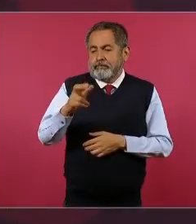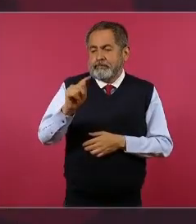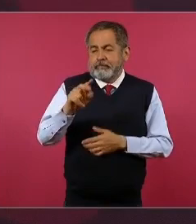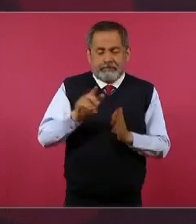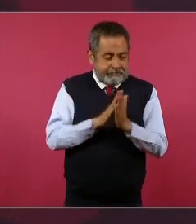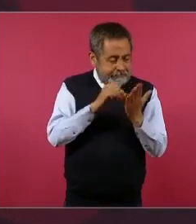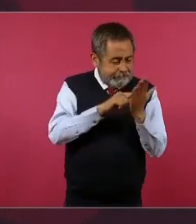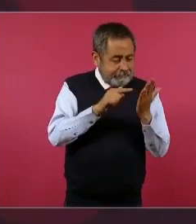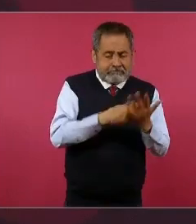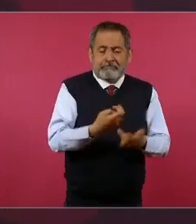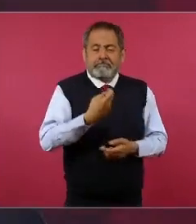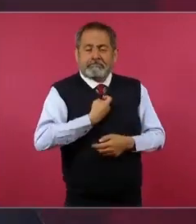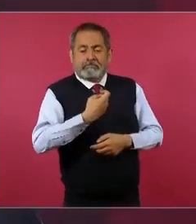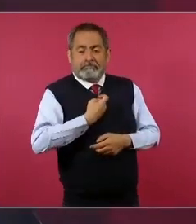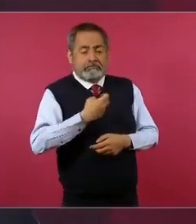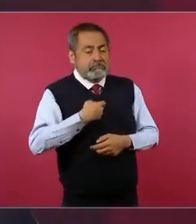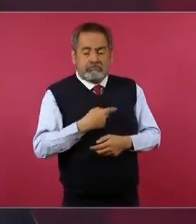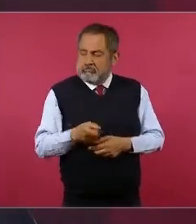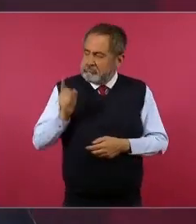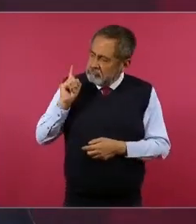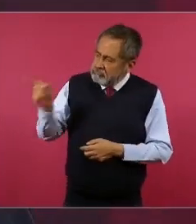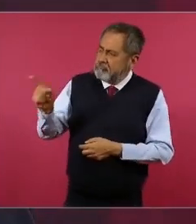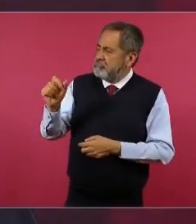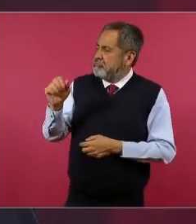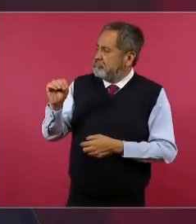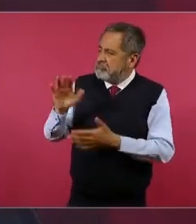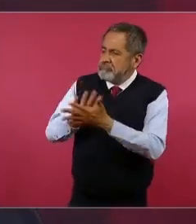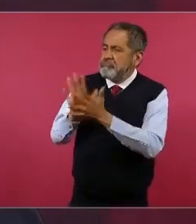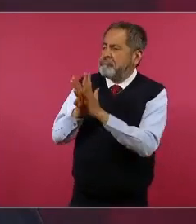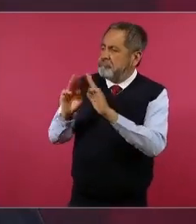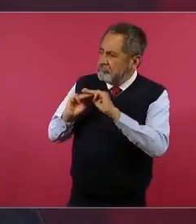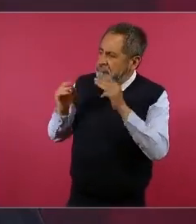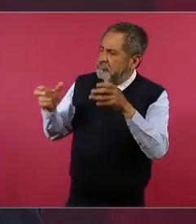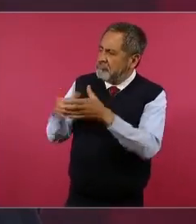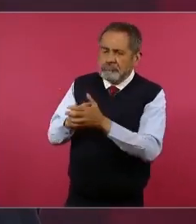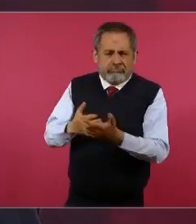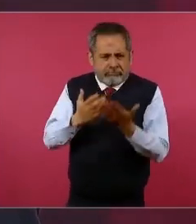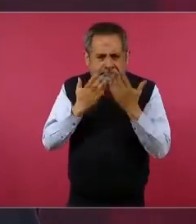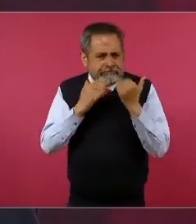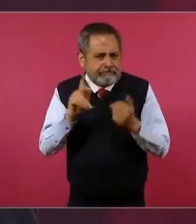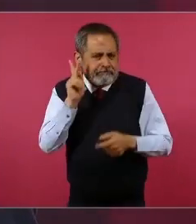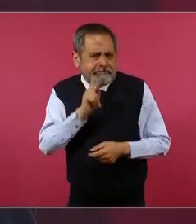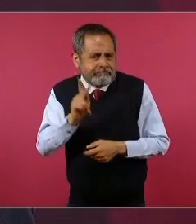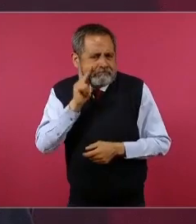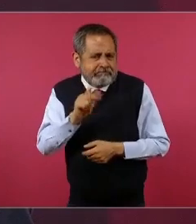acusándome de tener vínculos con el narcotráfico, sin ninguna prueba,